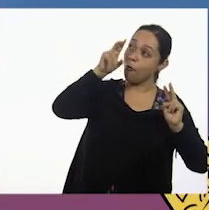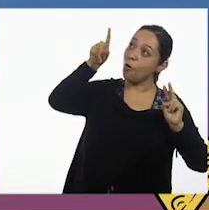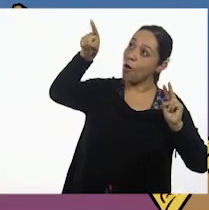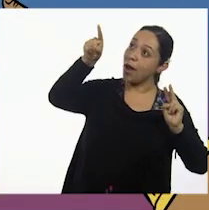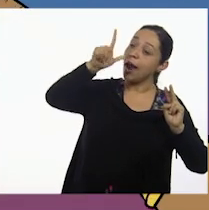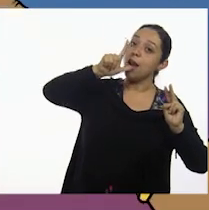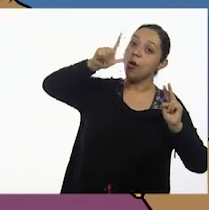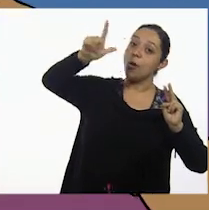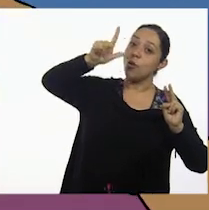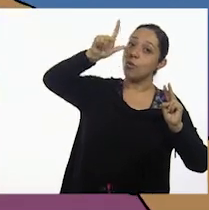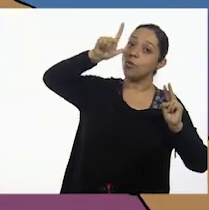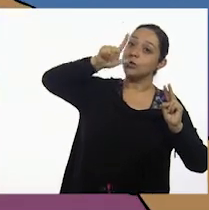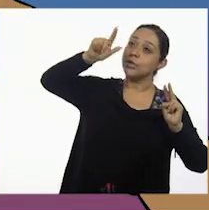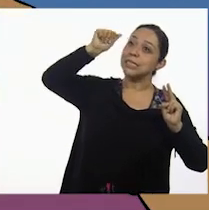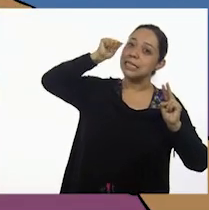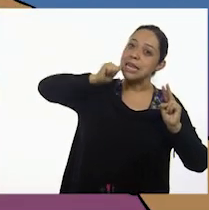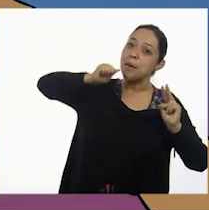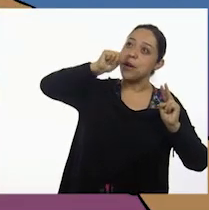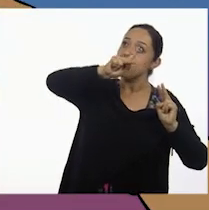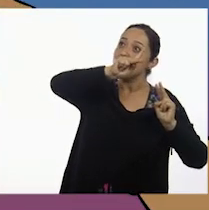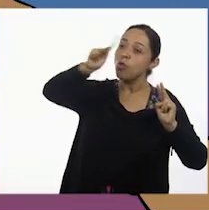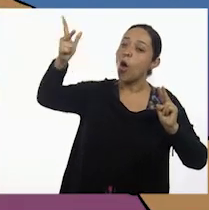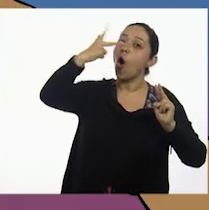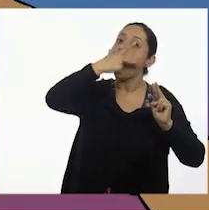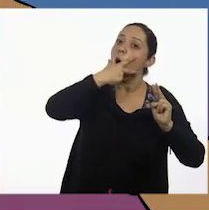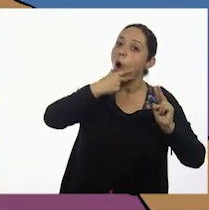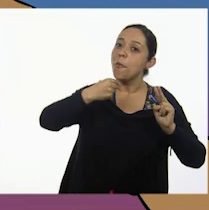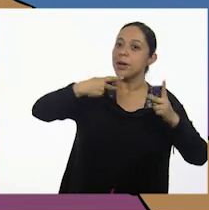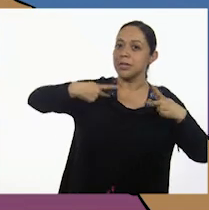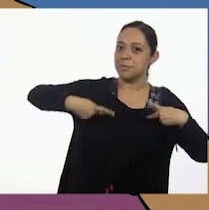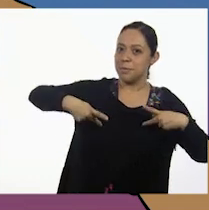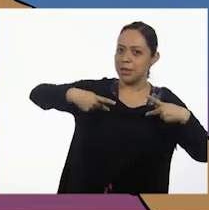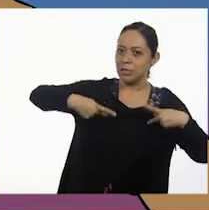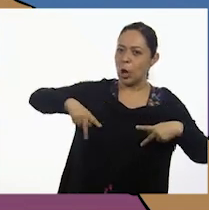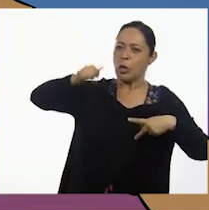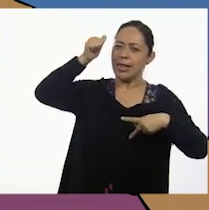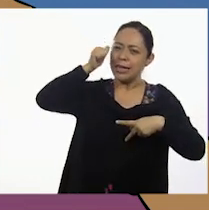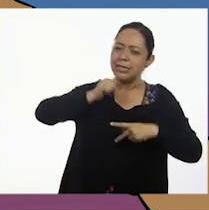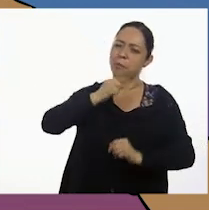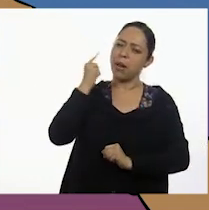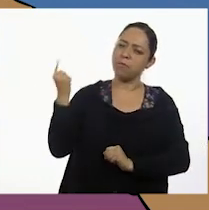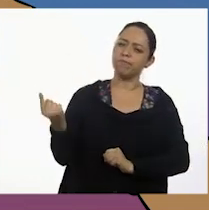para todos los hombres y para todos los tiempos.